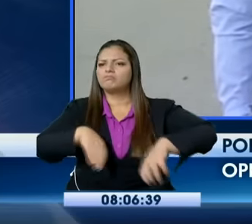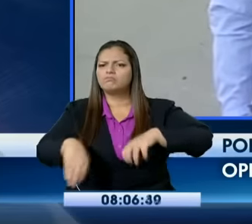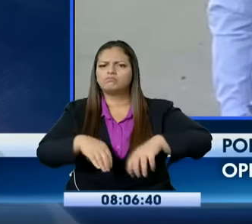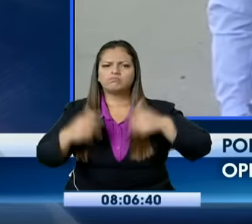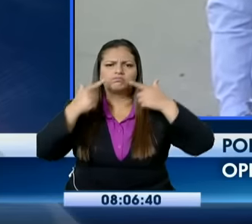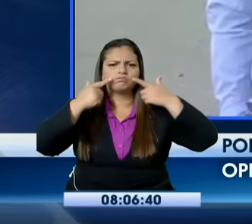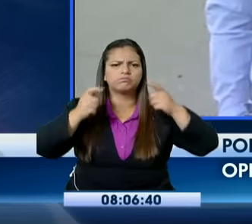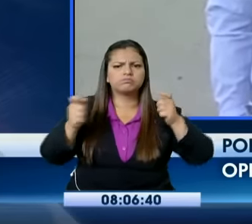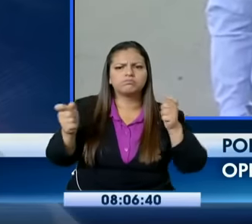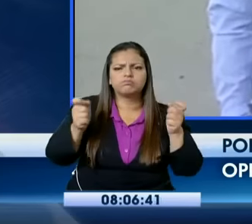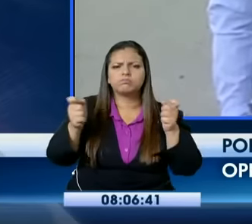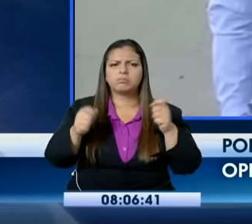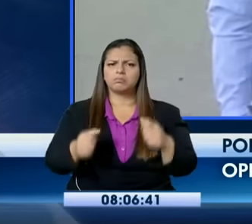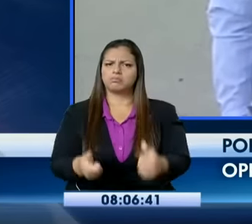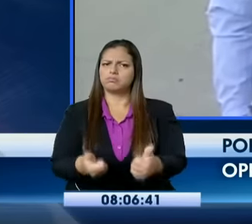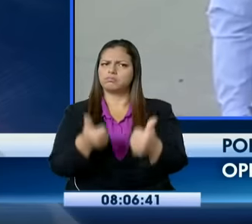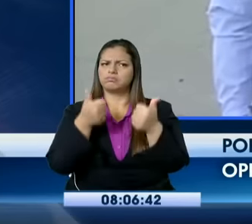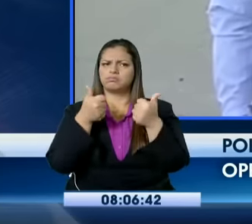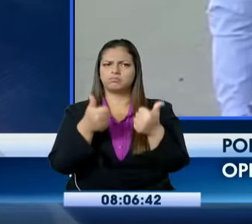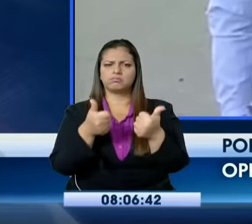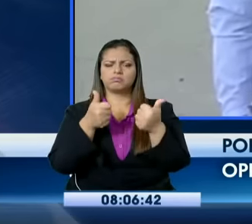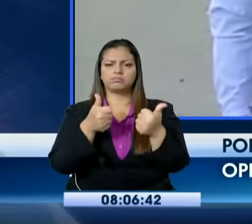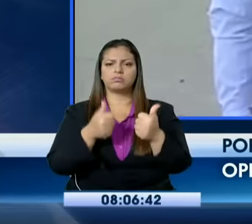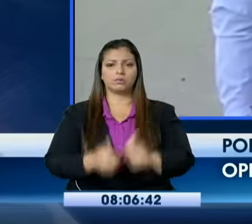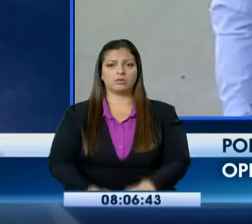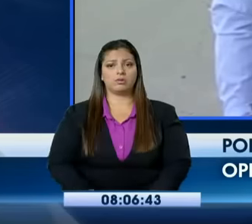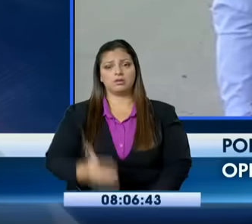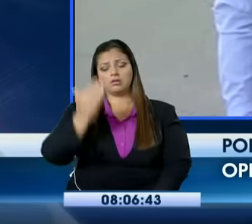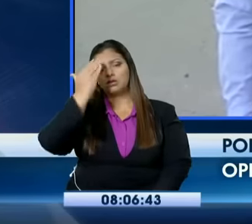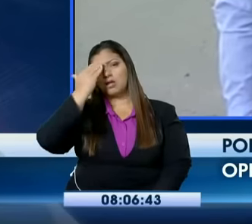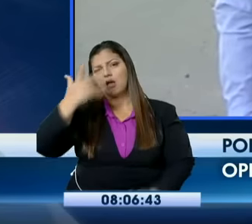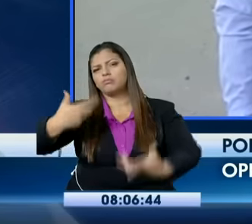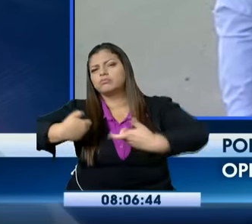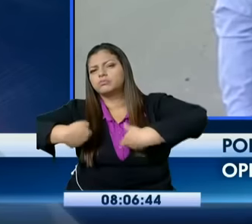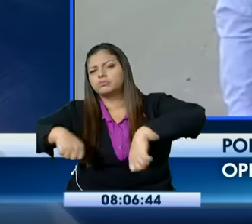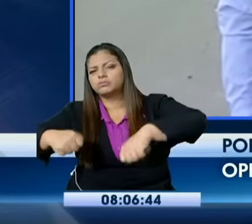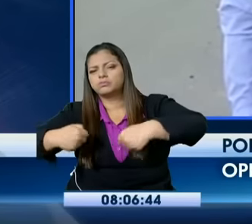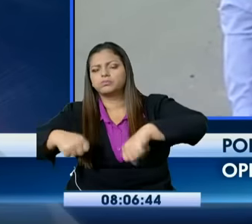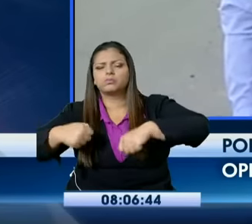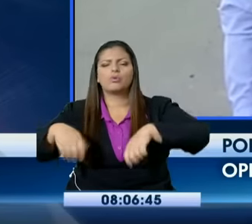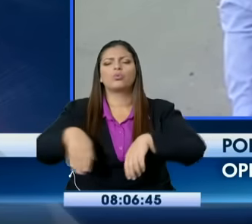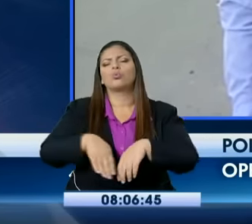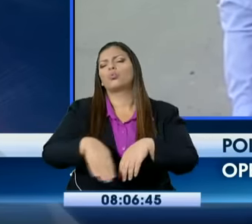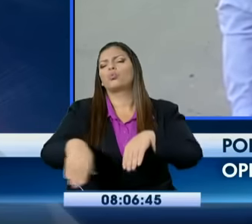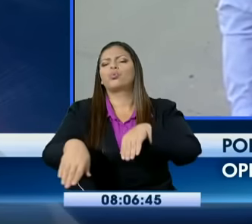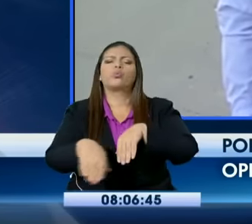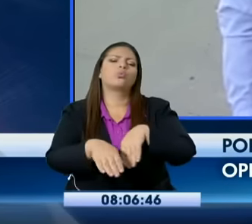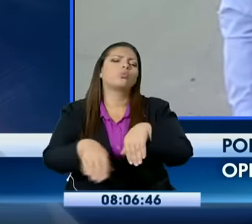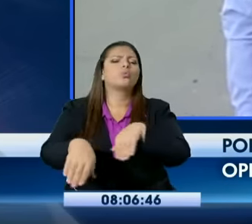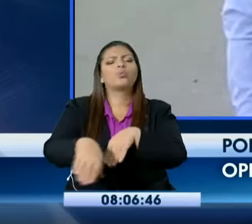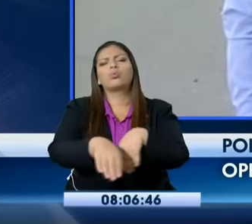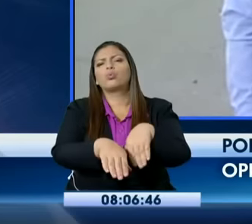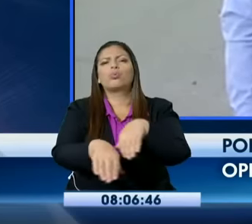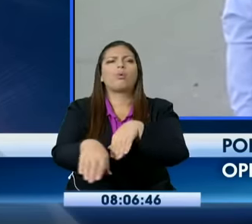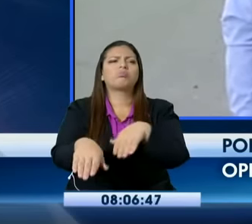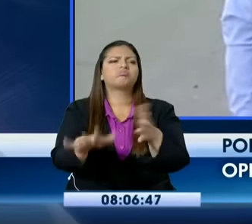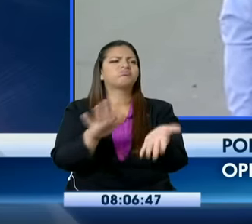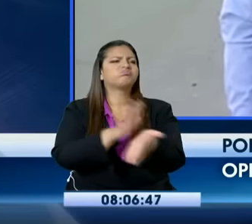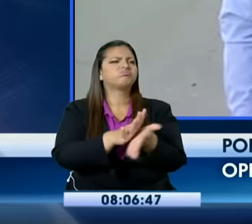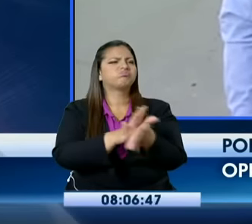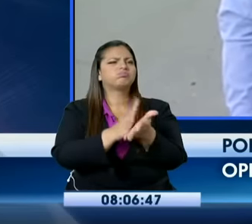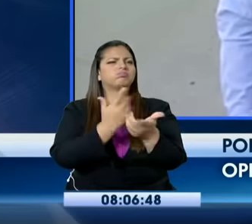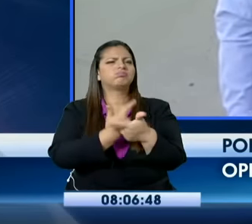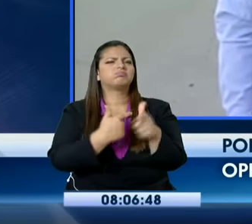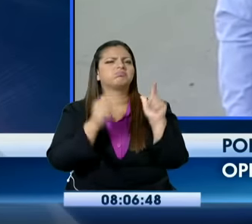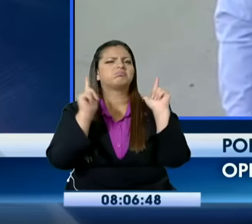darse cuenta de estas falencias que andan libremente por la calle y por las carreteras de la ciudad y del país, las calles y